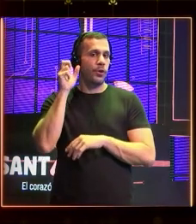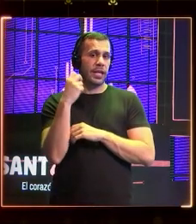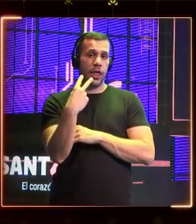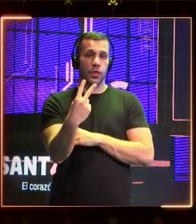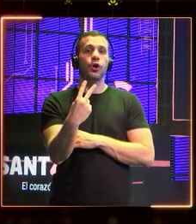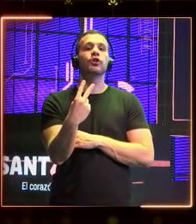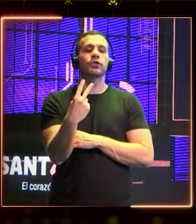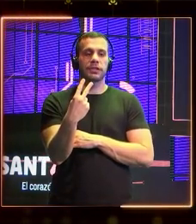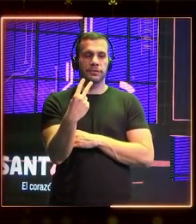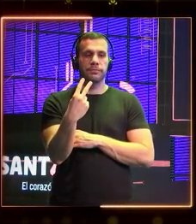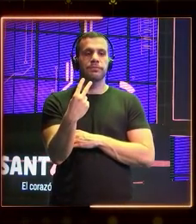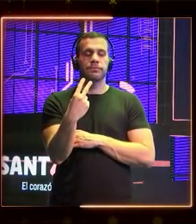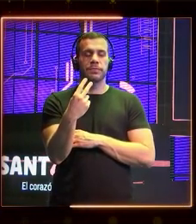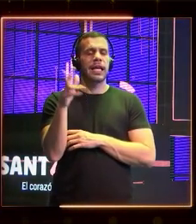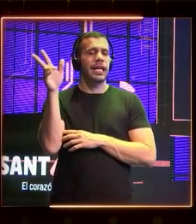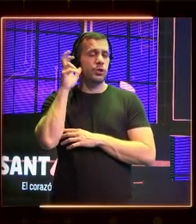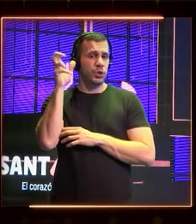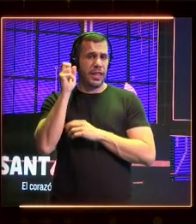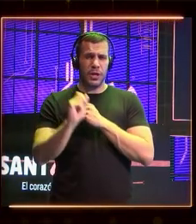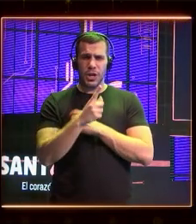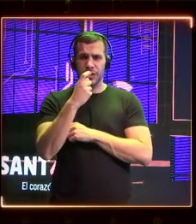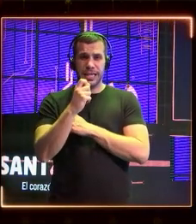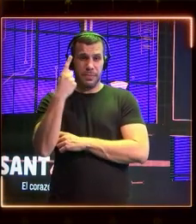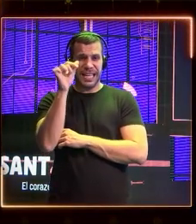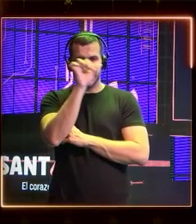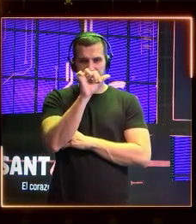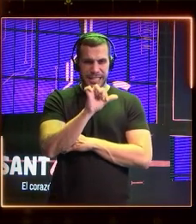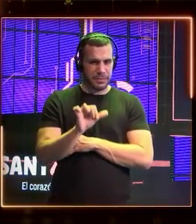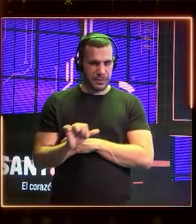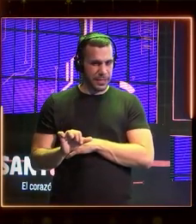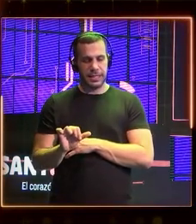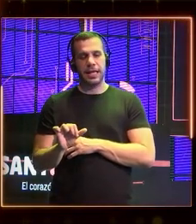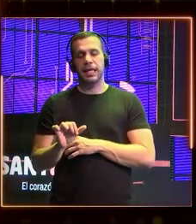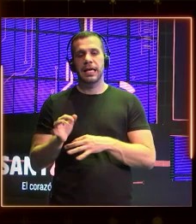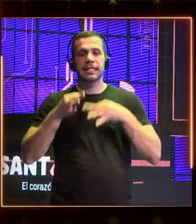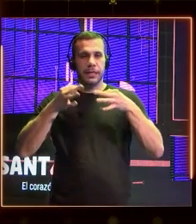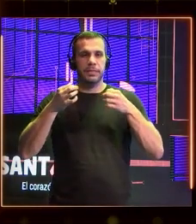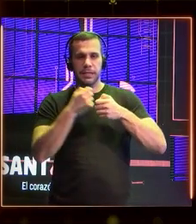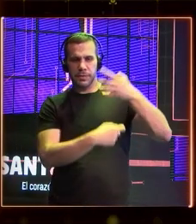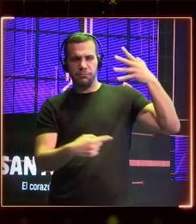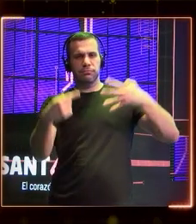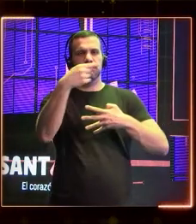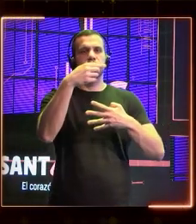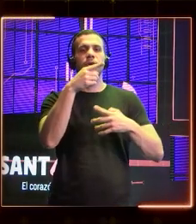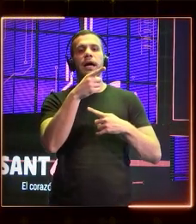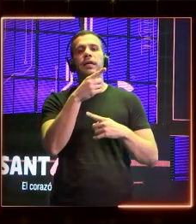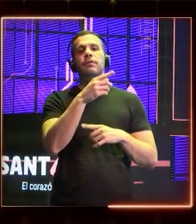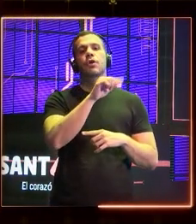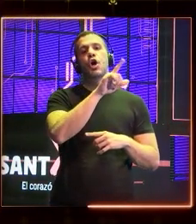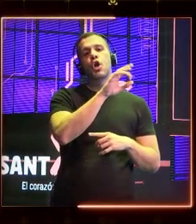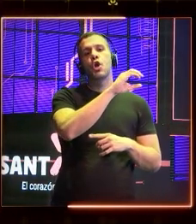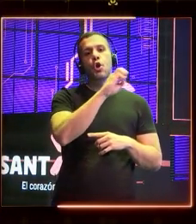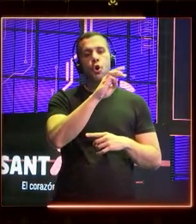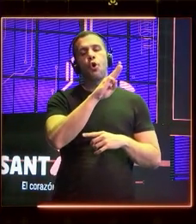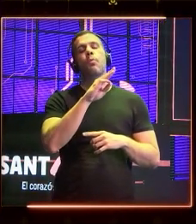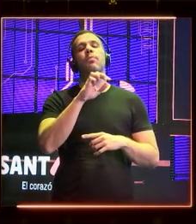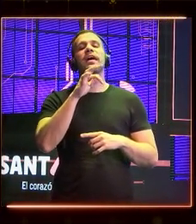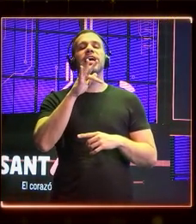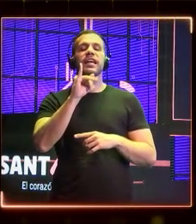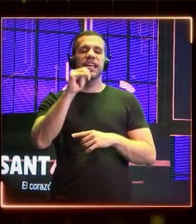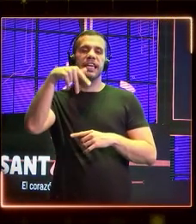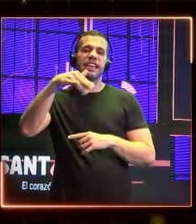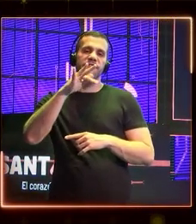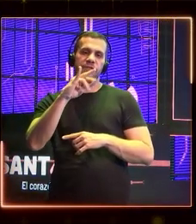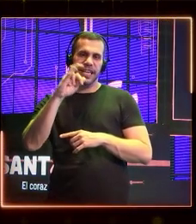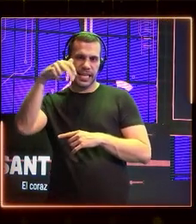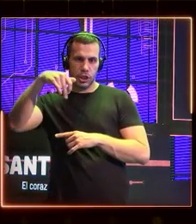eh son los más escuchados cada semana de tecnología incluso cada día son Loop infinito de Javier lacor que estuvo aquí además hace